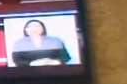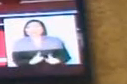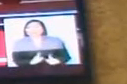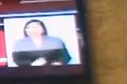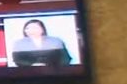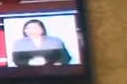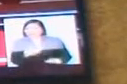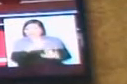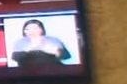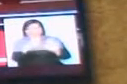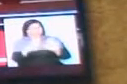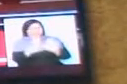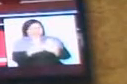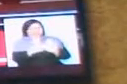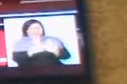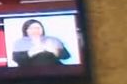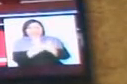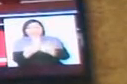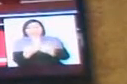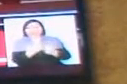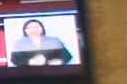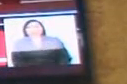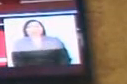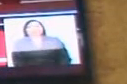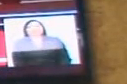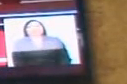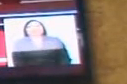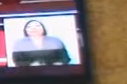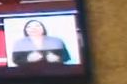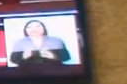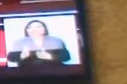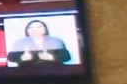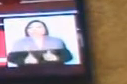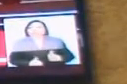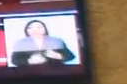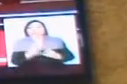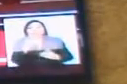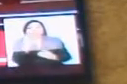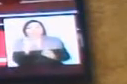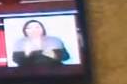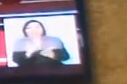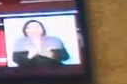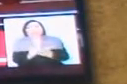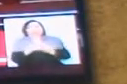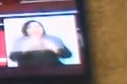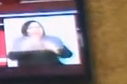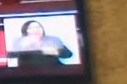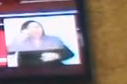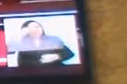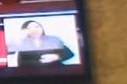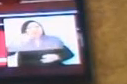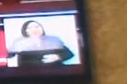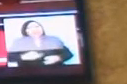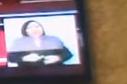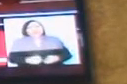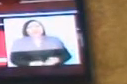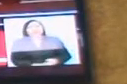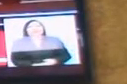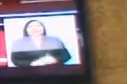Nuestro proyecto en lo económico es conducir al Perú por la senda de la credibilidad